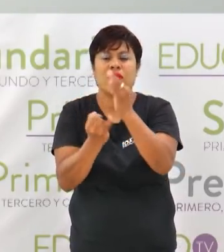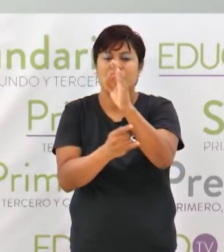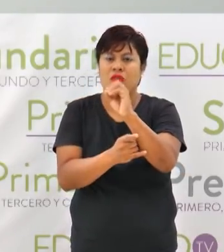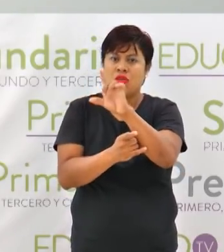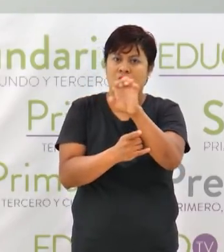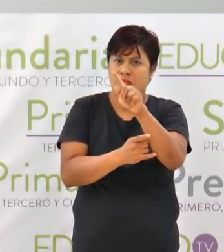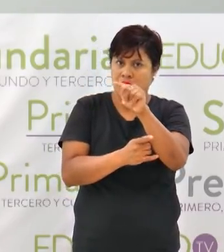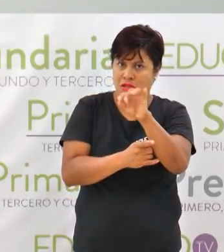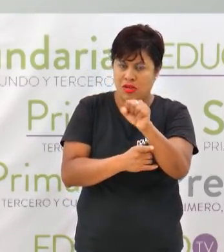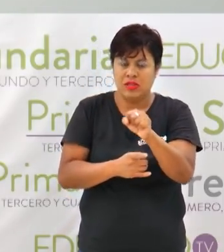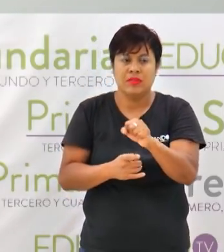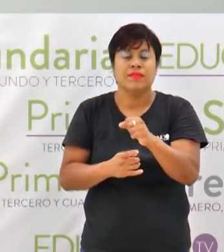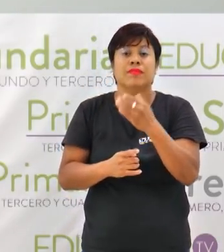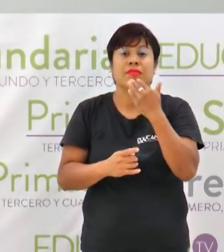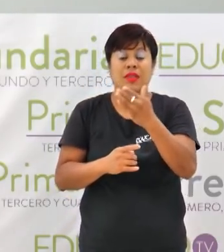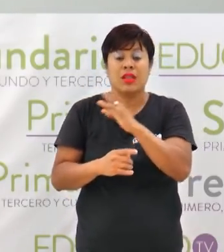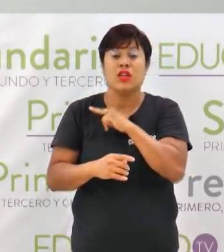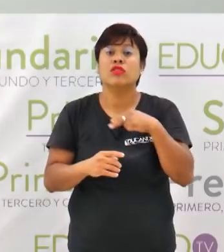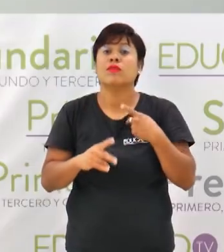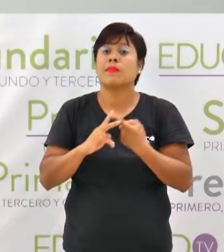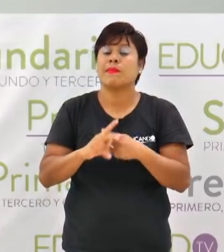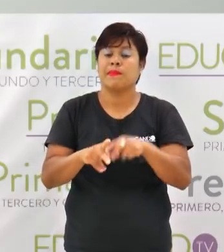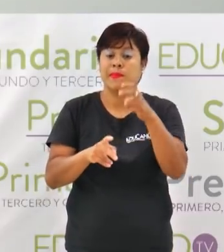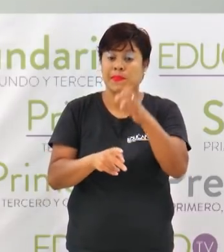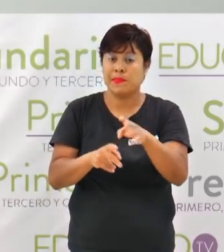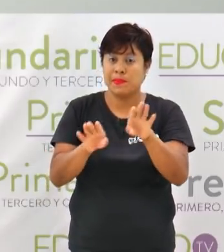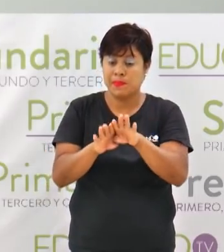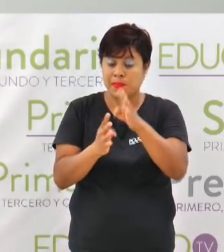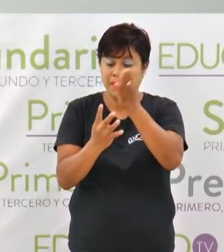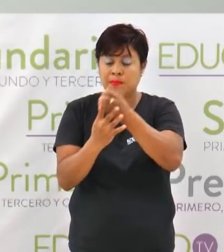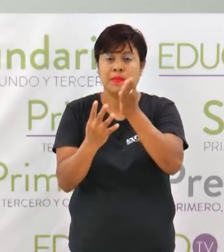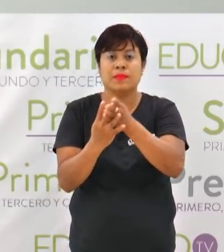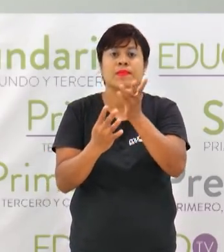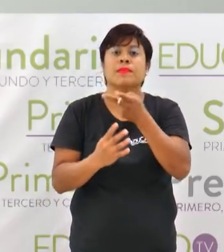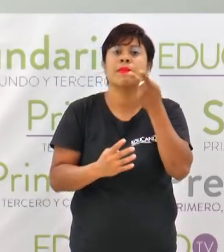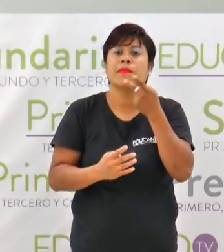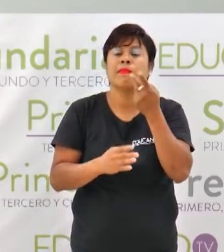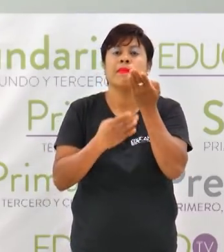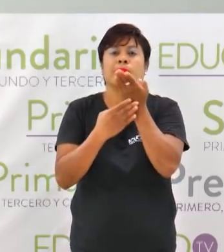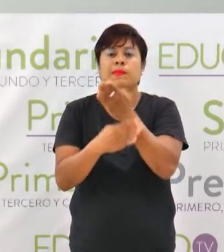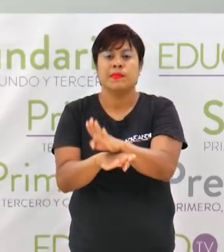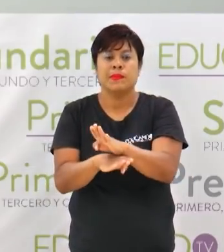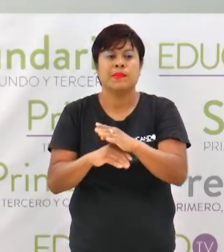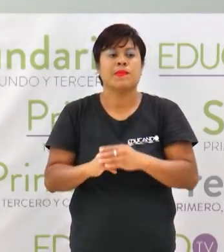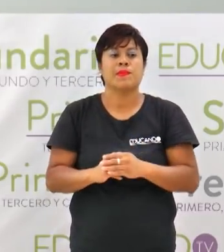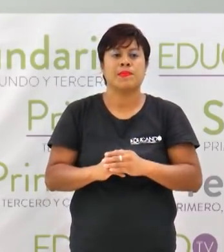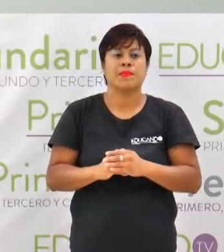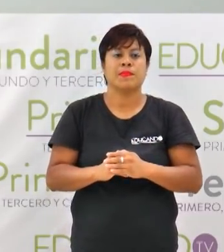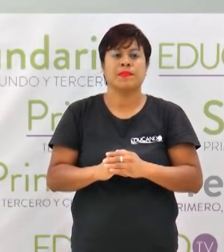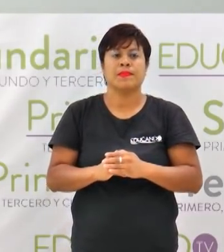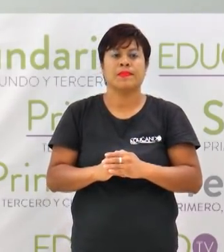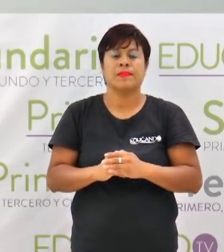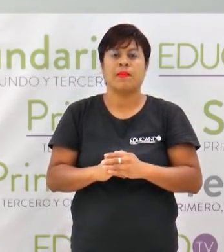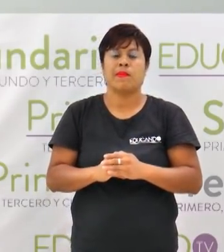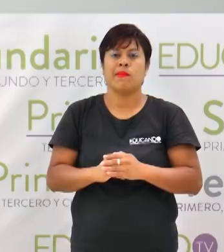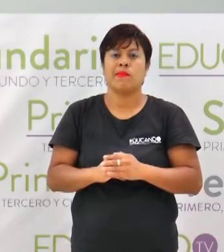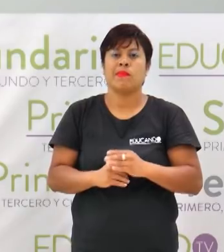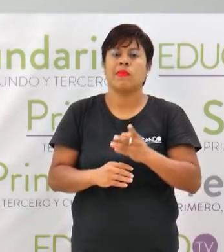los folletos. Y vamos a iniciar esta clasificación hablando sobre, bien,